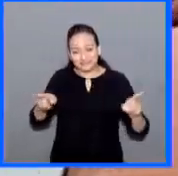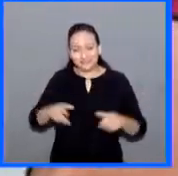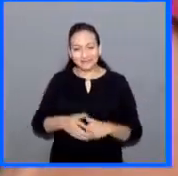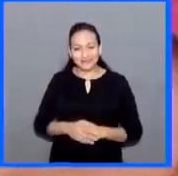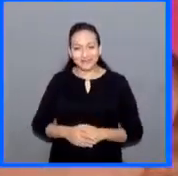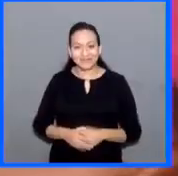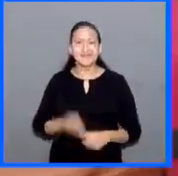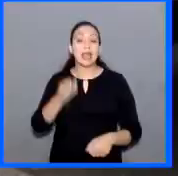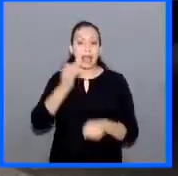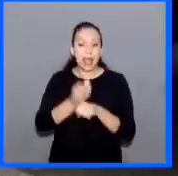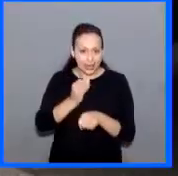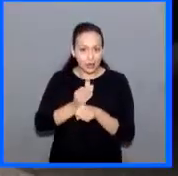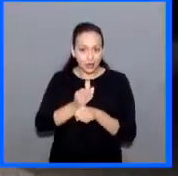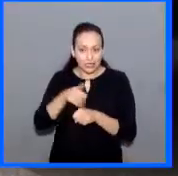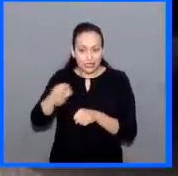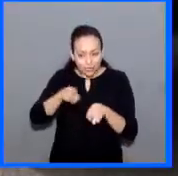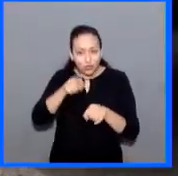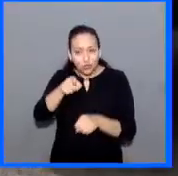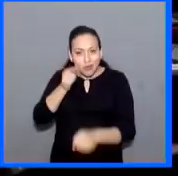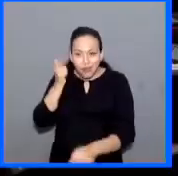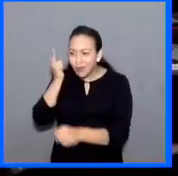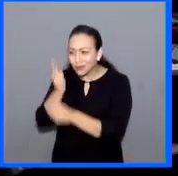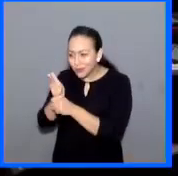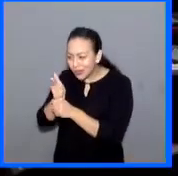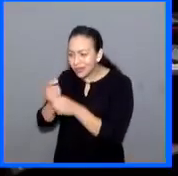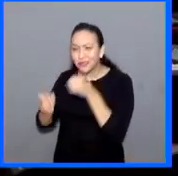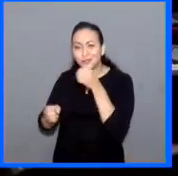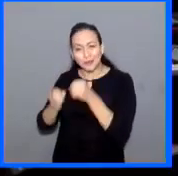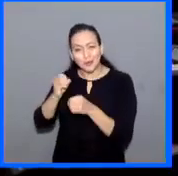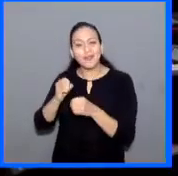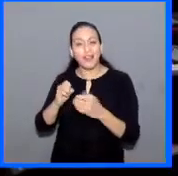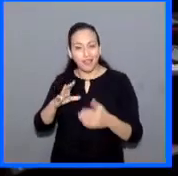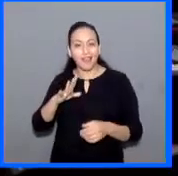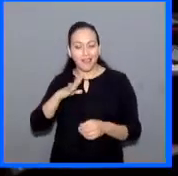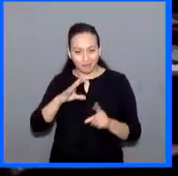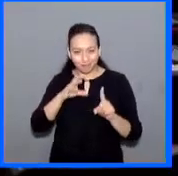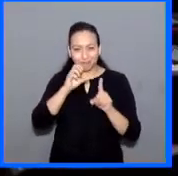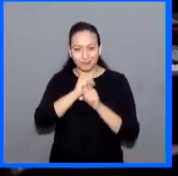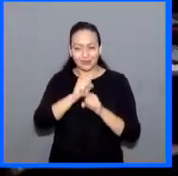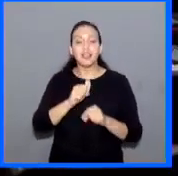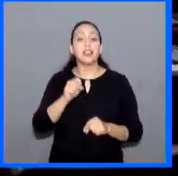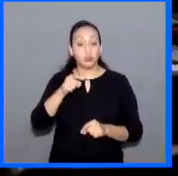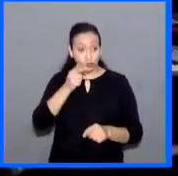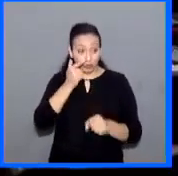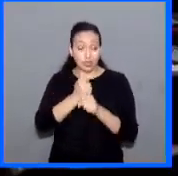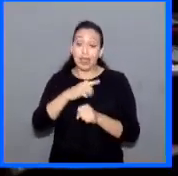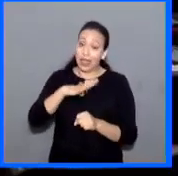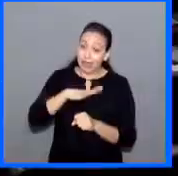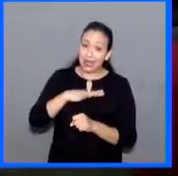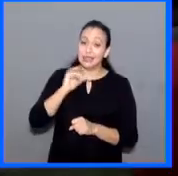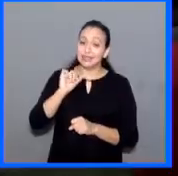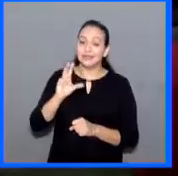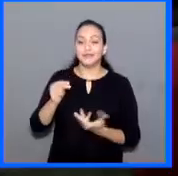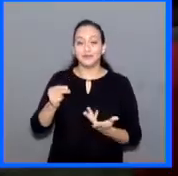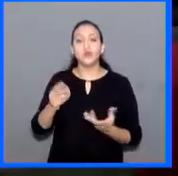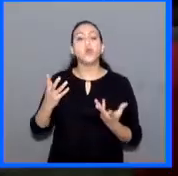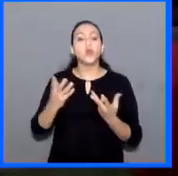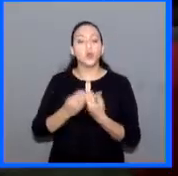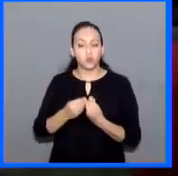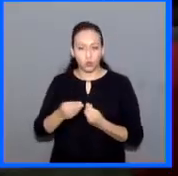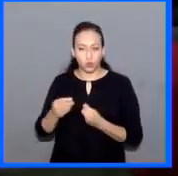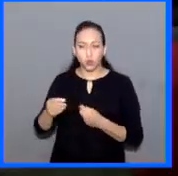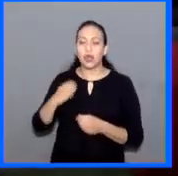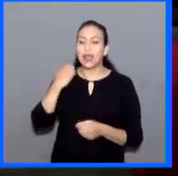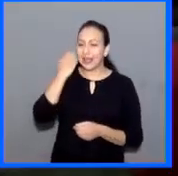donde mejor se observa el proceso de justicia, añadió el ministro Espinosa Betanzo frente a los asistentes en la Escuela Nacional